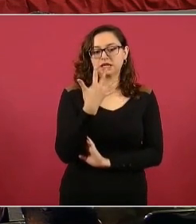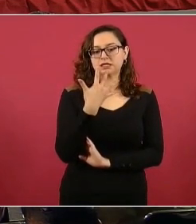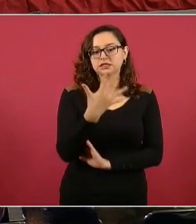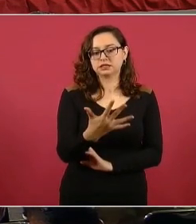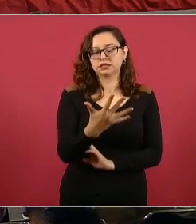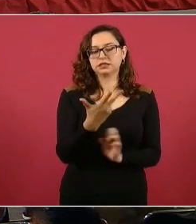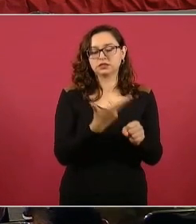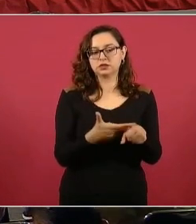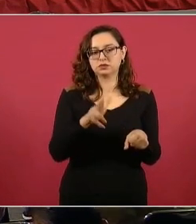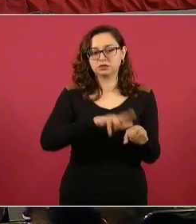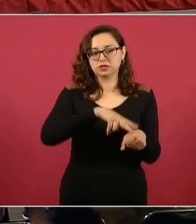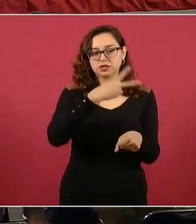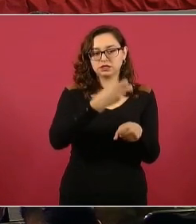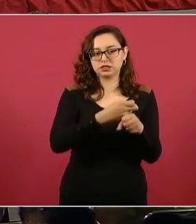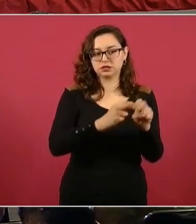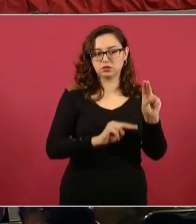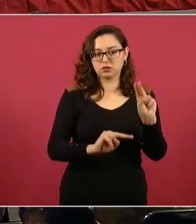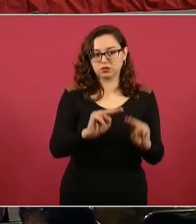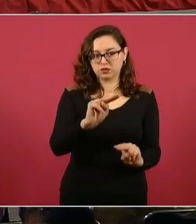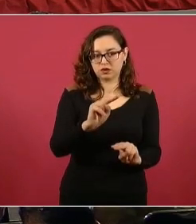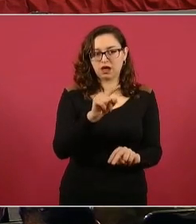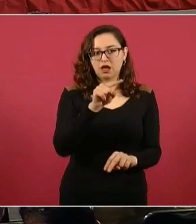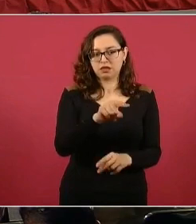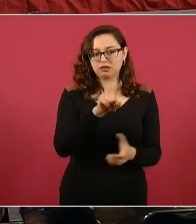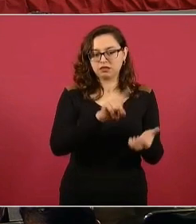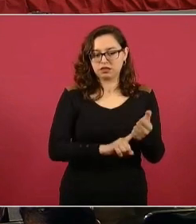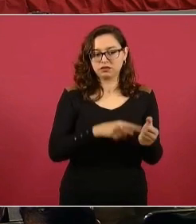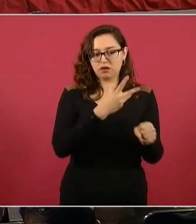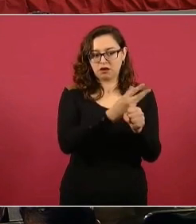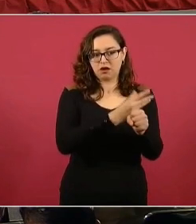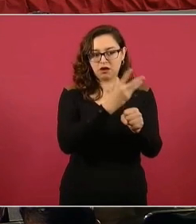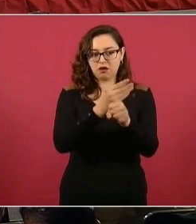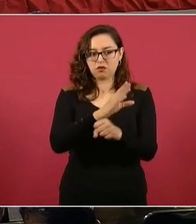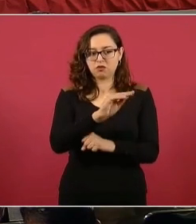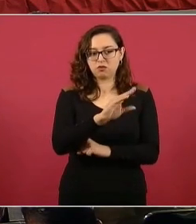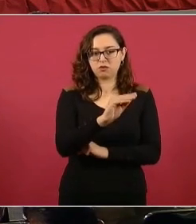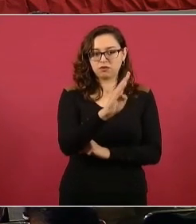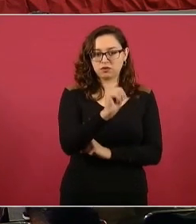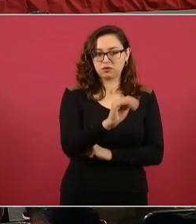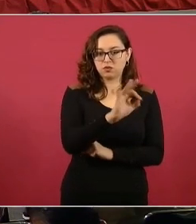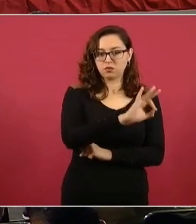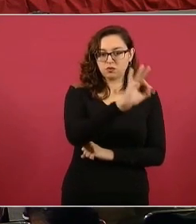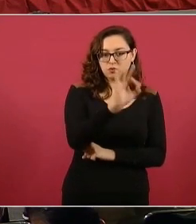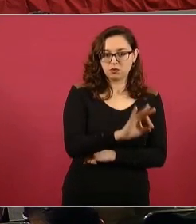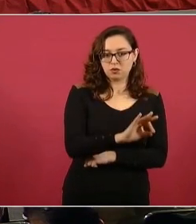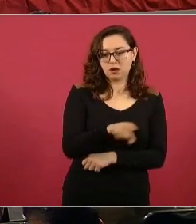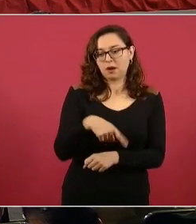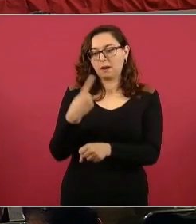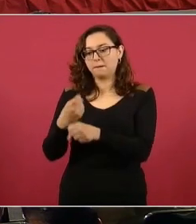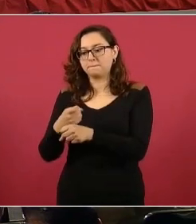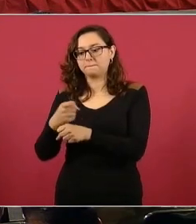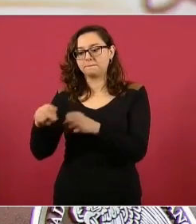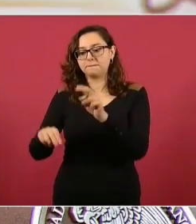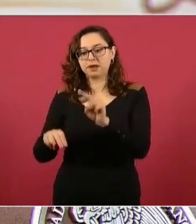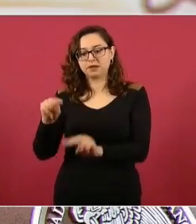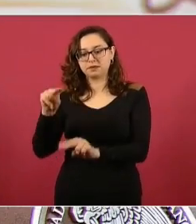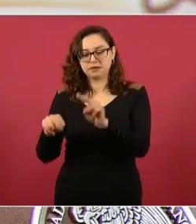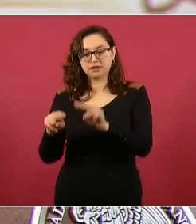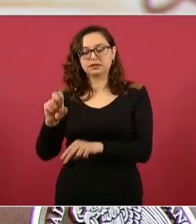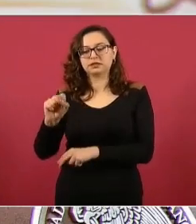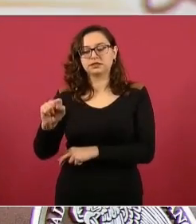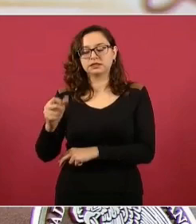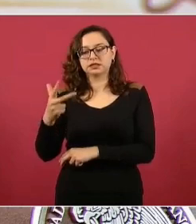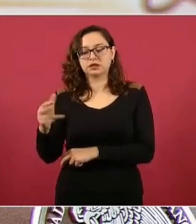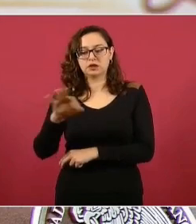de segundo nivel que ya está el 99 por ciento es de avance y 68 por ciento de unidades de primer